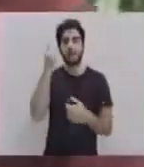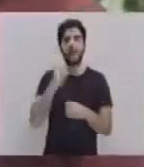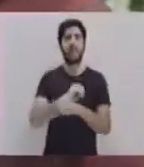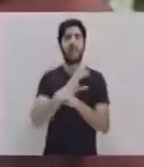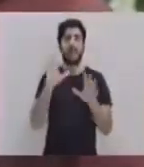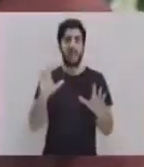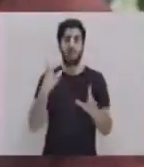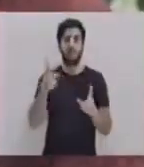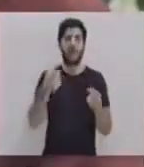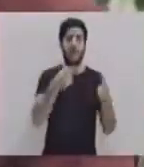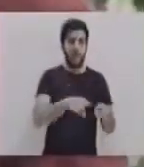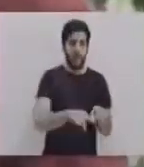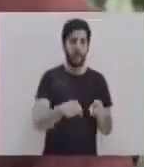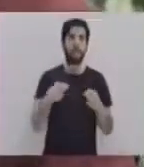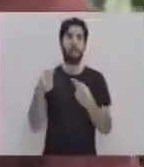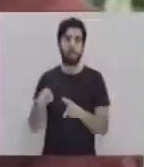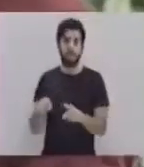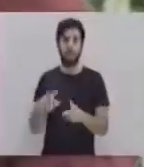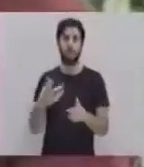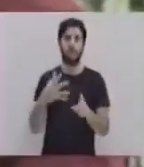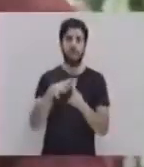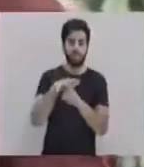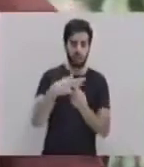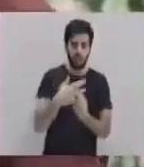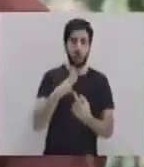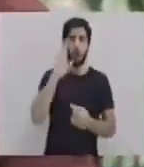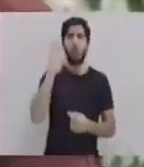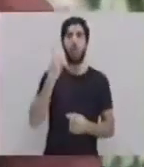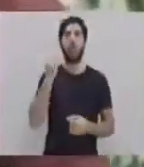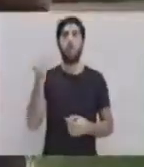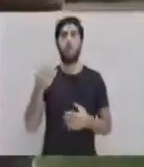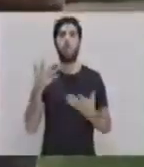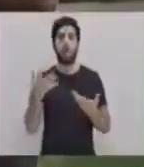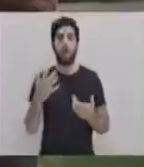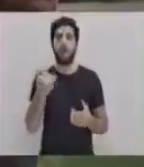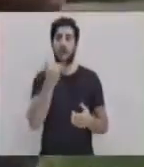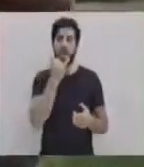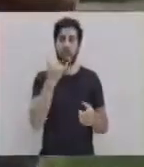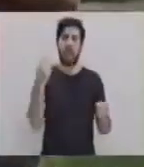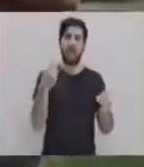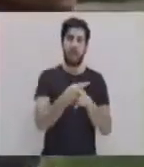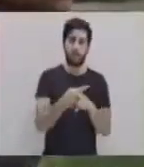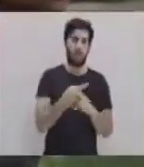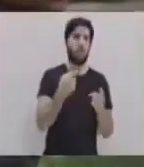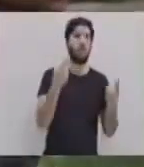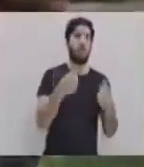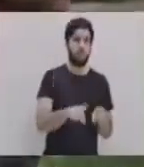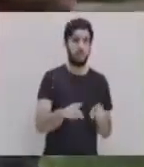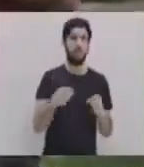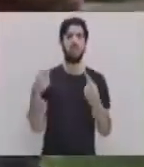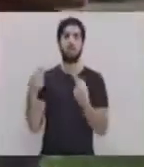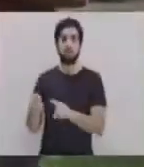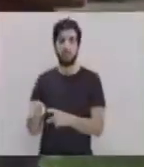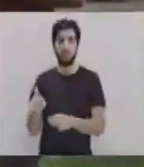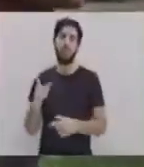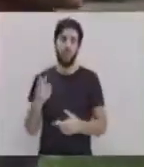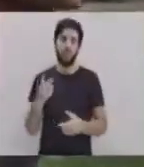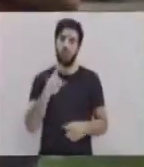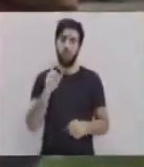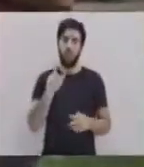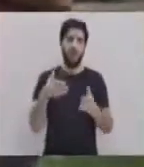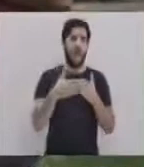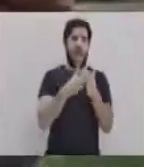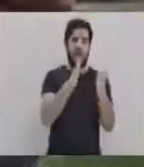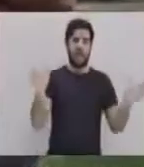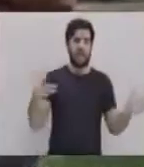consecuencias y también pues como usted decía, teniendo empatía con la otra persona también, ¿verdad? Y la comunicación asertiva es una